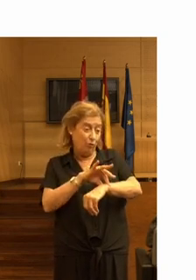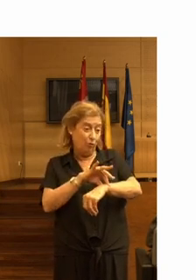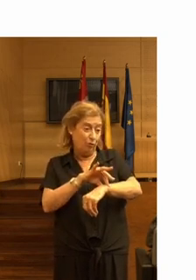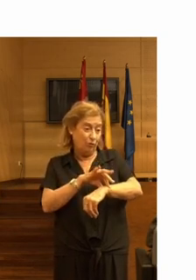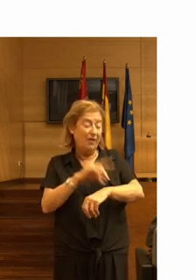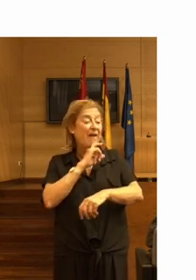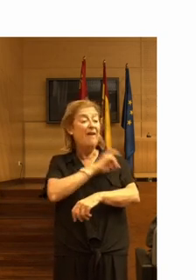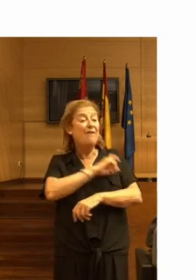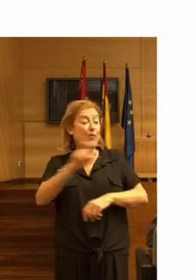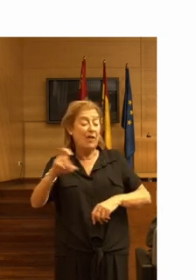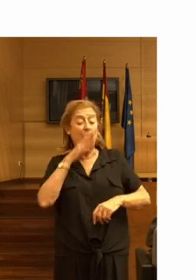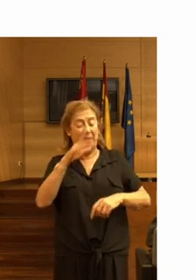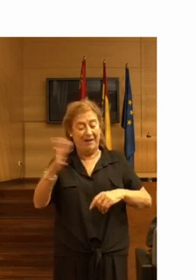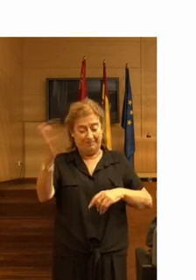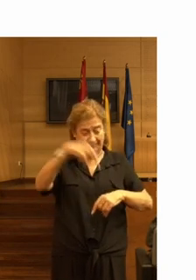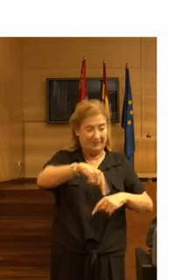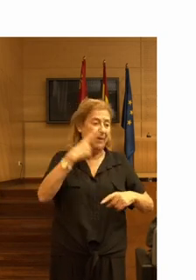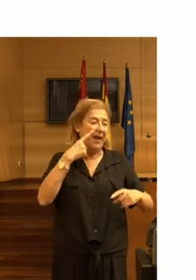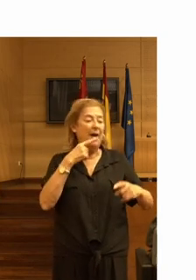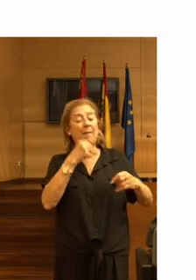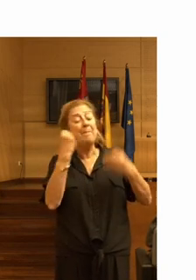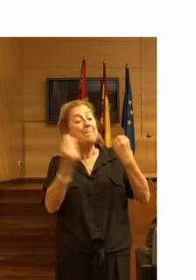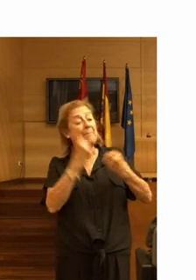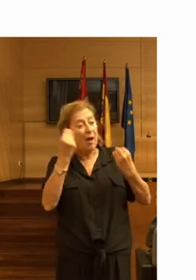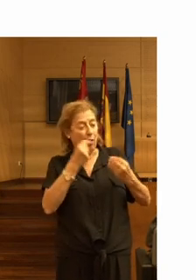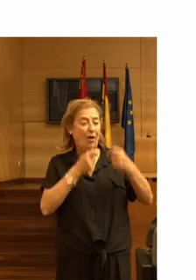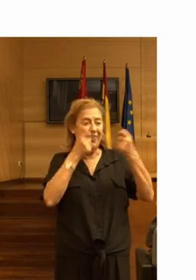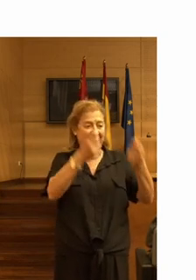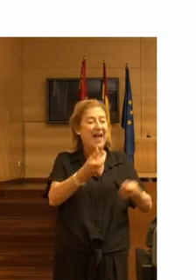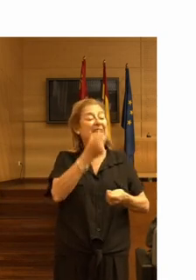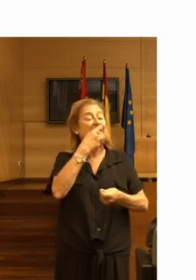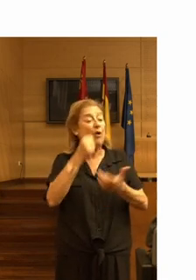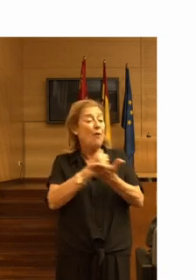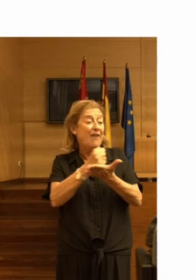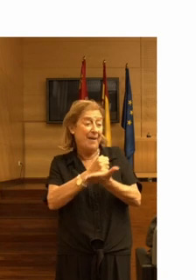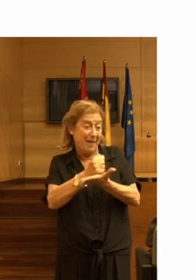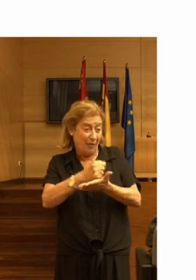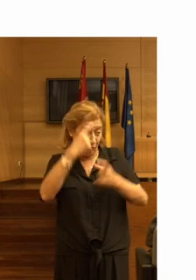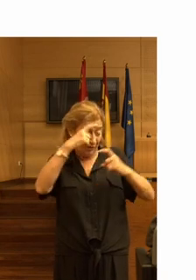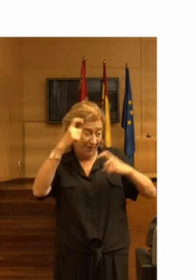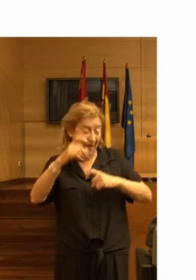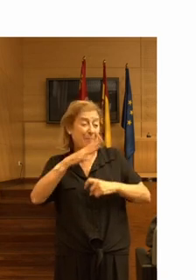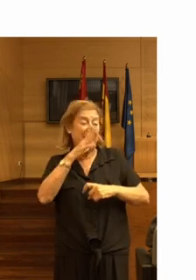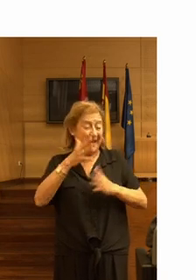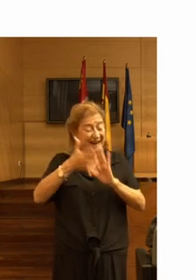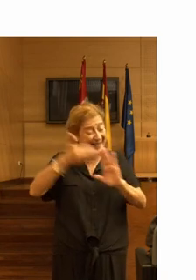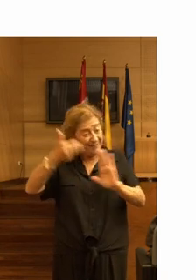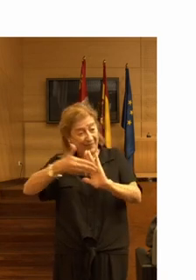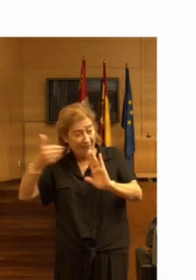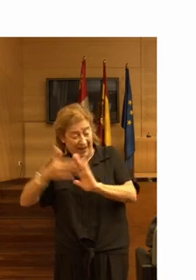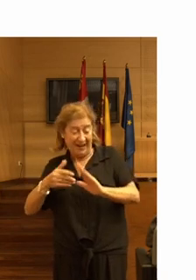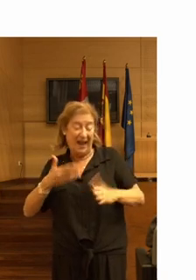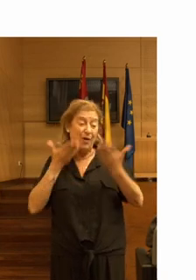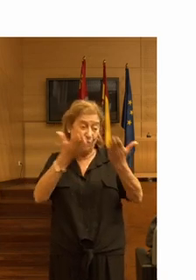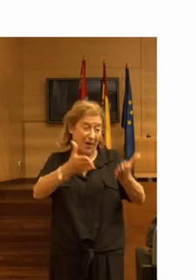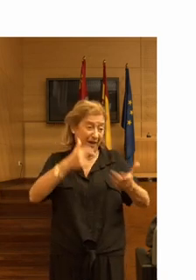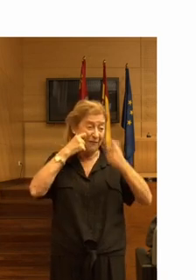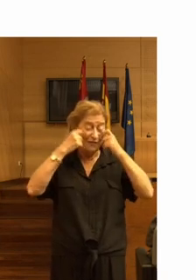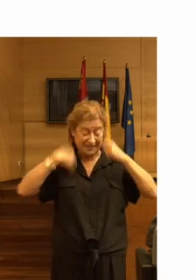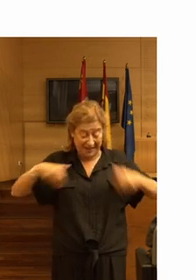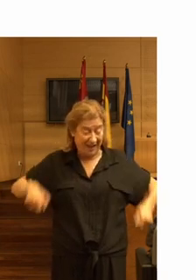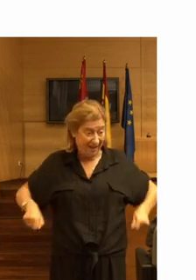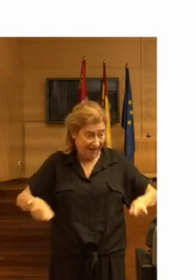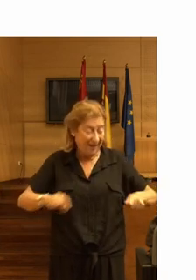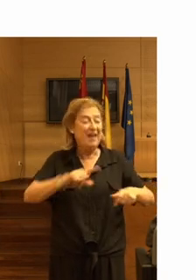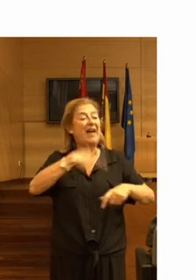de la Fundación para familiarizarles con una prescripción óptima de psicofármacos que ayude también a la retirada de sujeciones físicas. Al final, lo que iban a